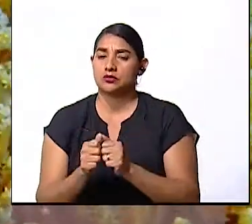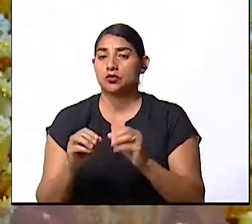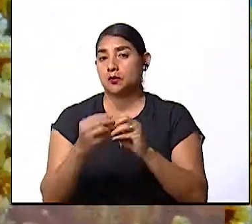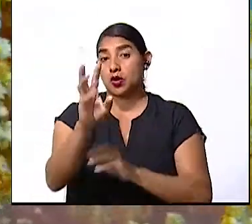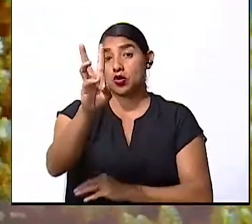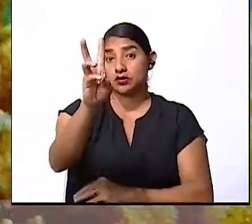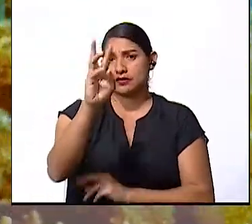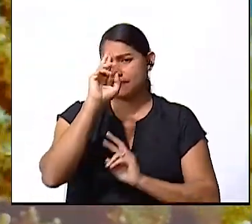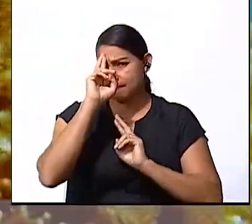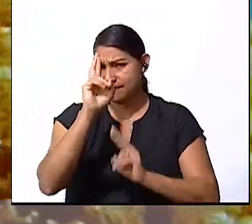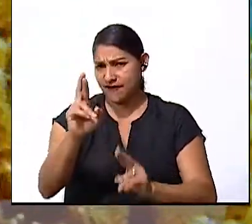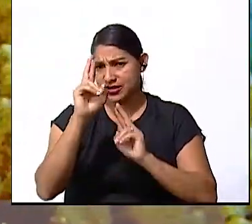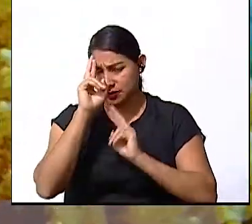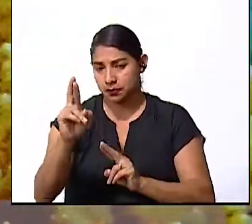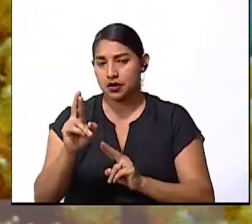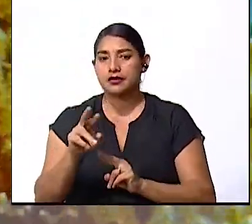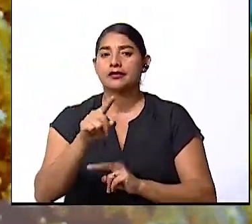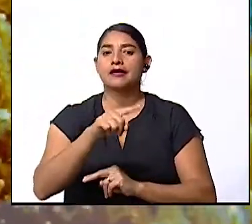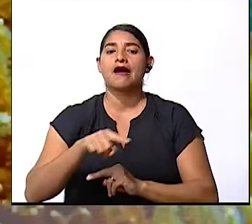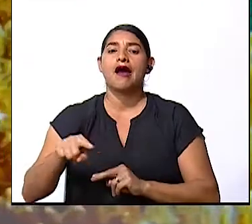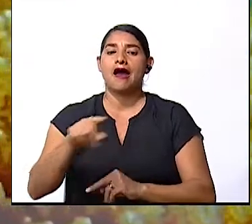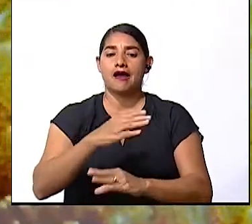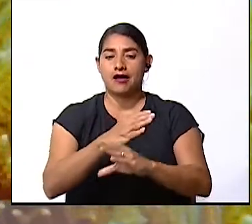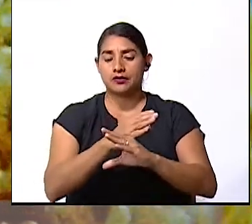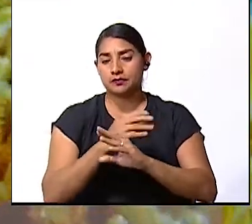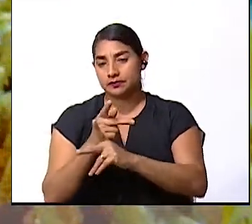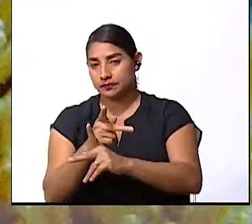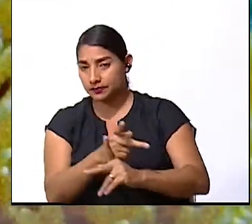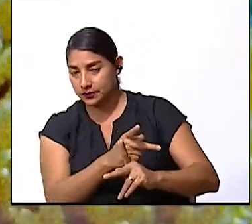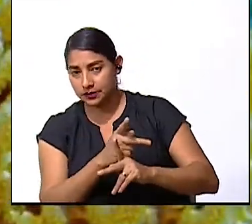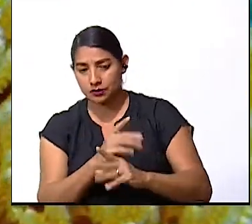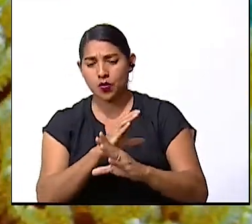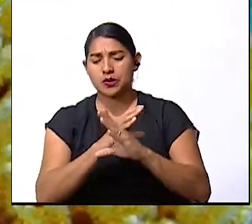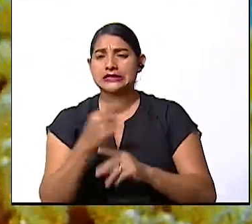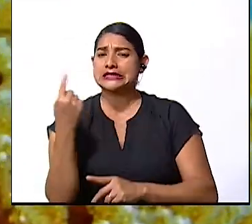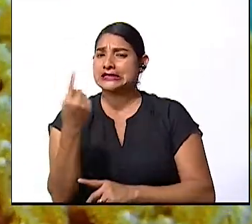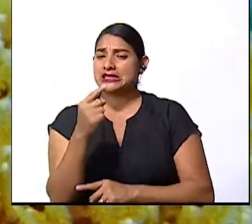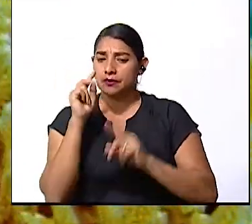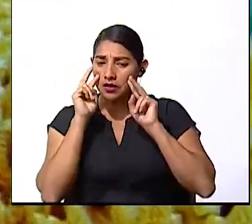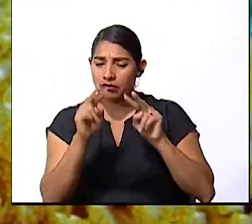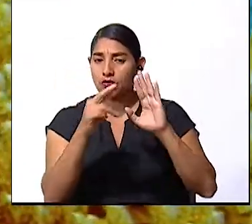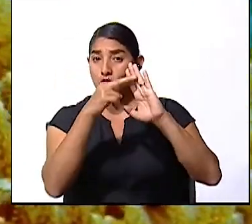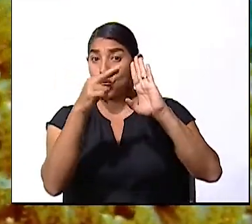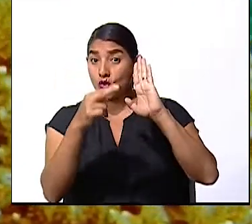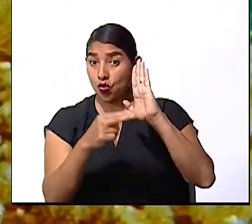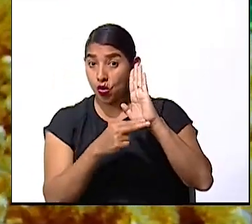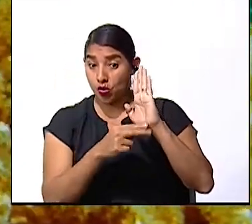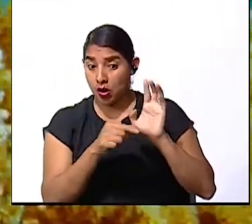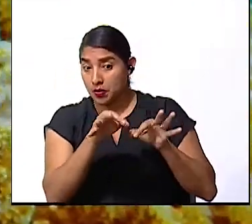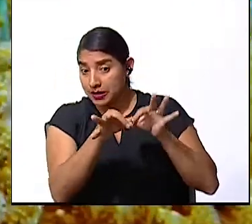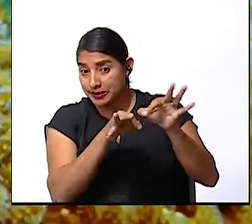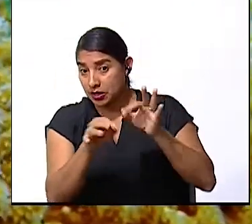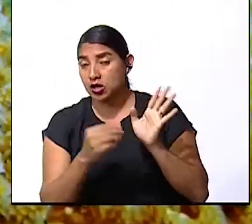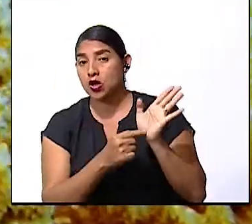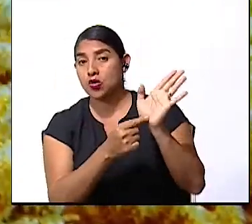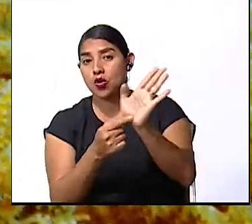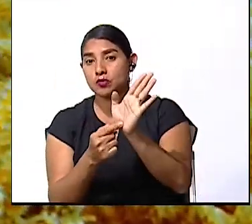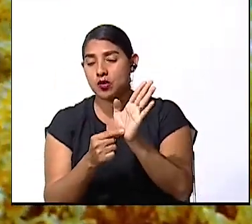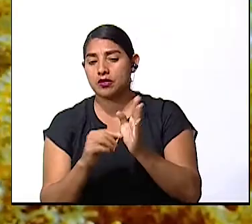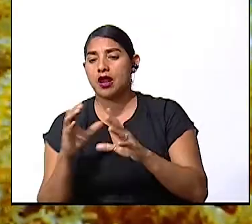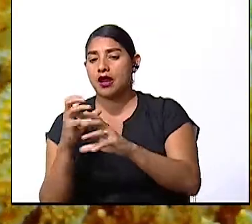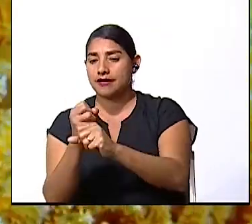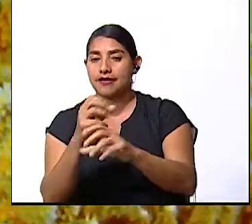6. Respeta y haz respetar las áreas protegidas. Siempre debes seguir las normas e indicaciones mostradas en las